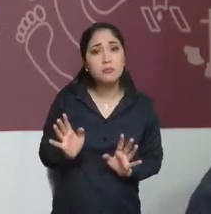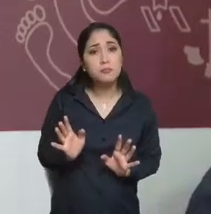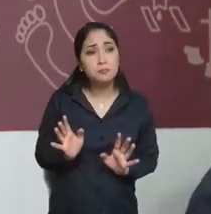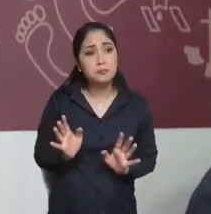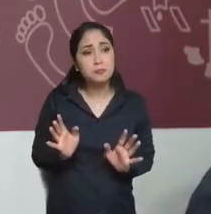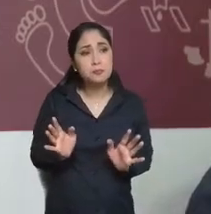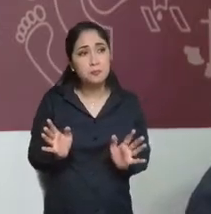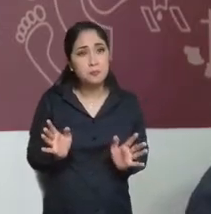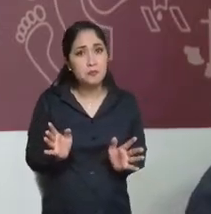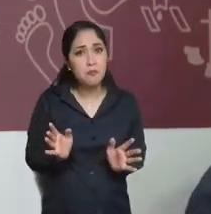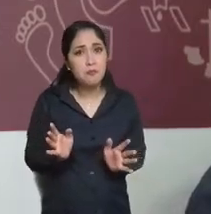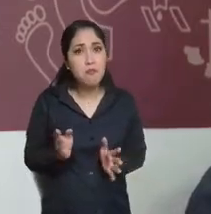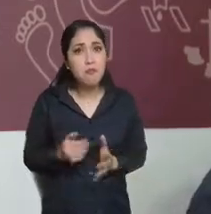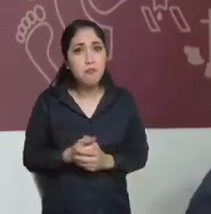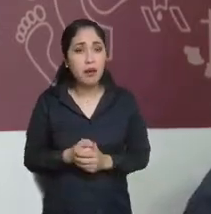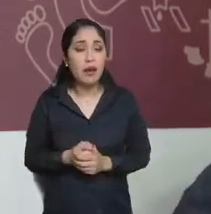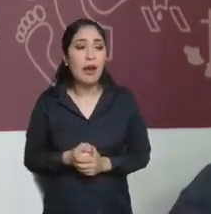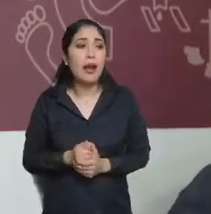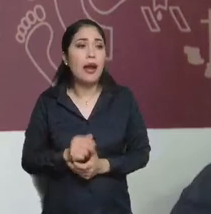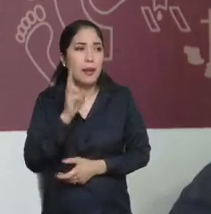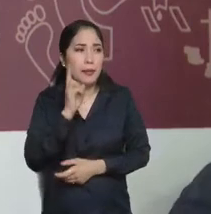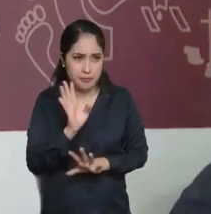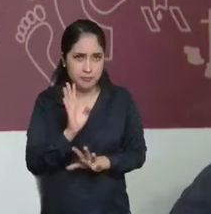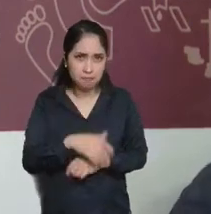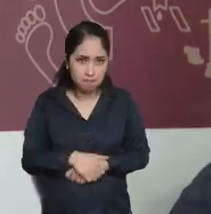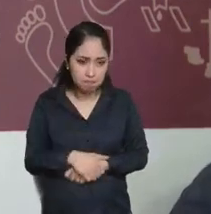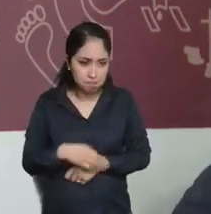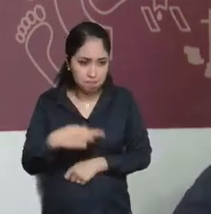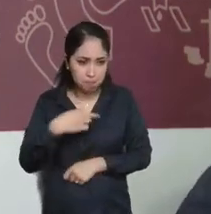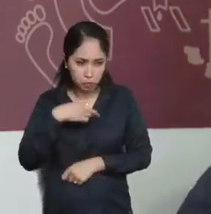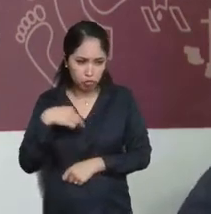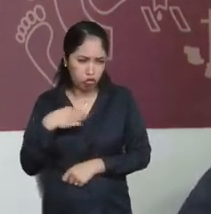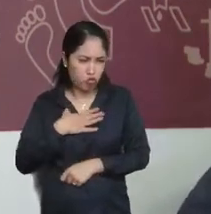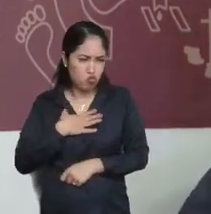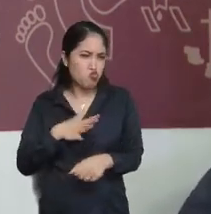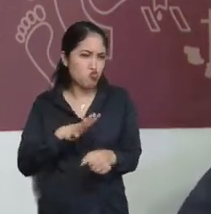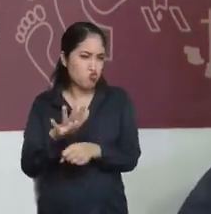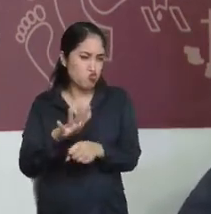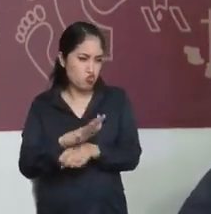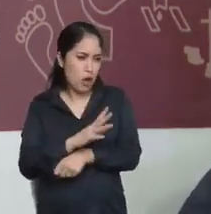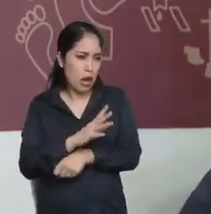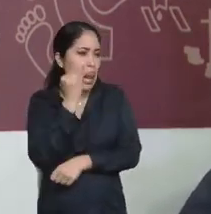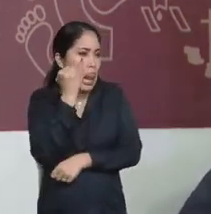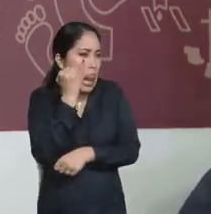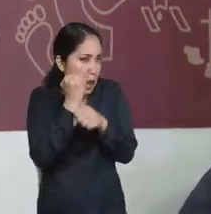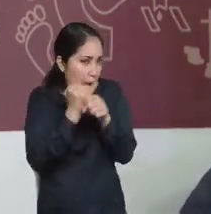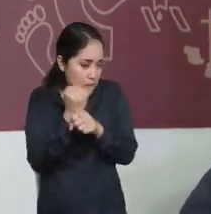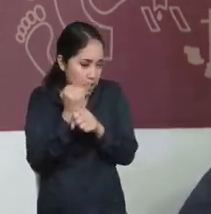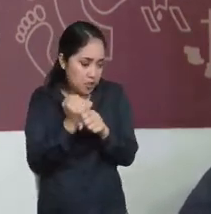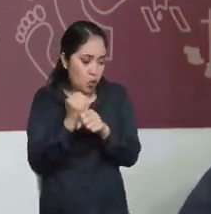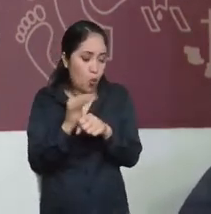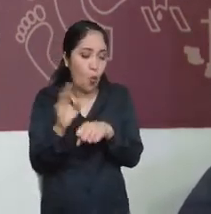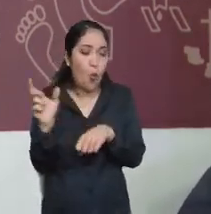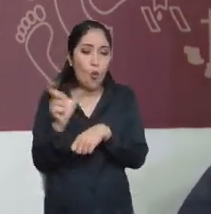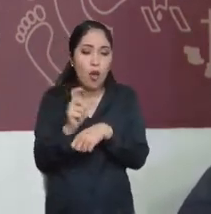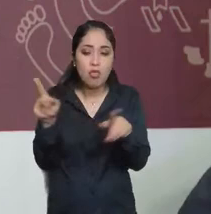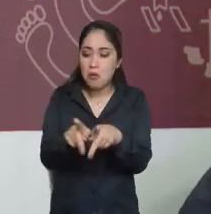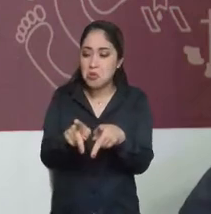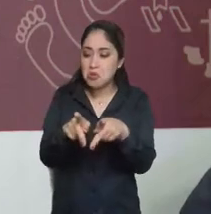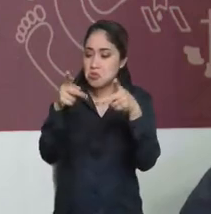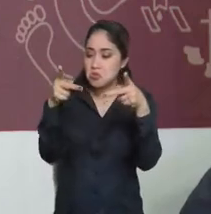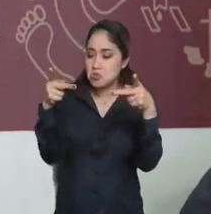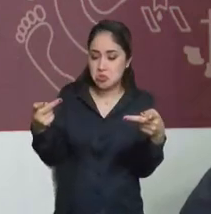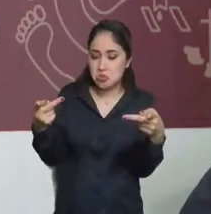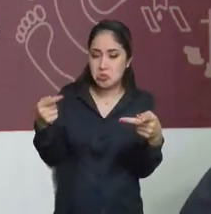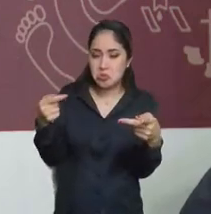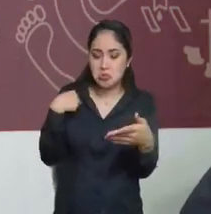Por lo demás, a ver, ¿qué investigaciones hacemos nosotros por una nota periodística? Pues checar cómo está